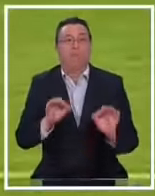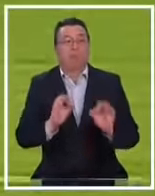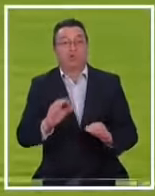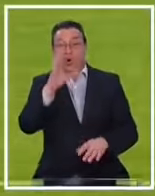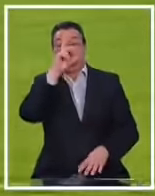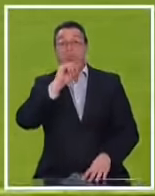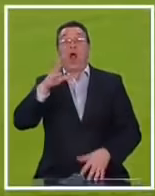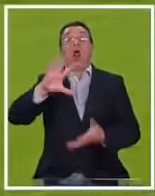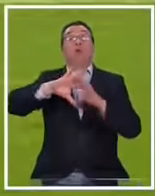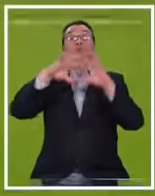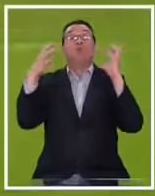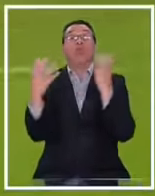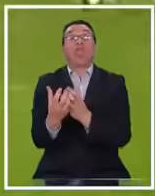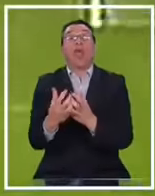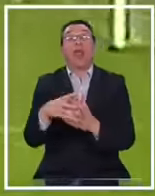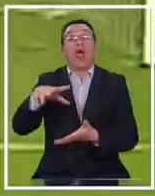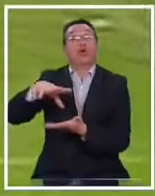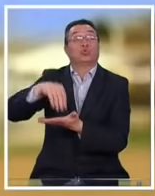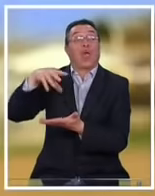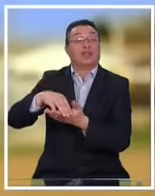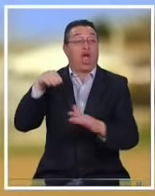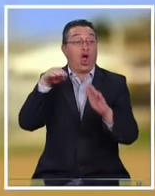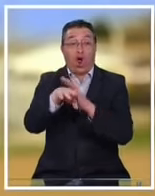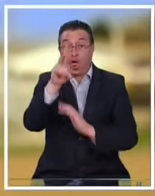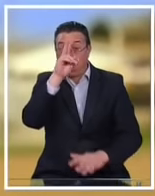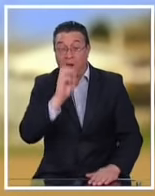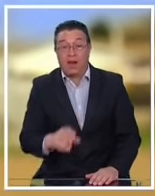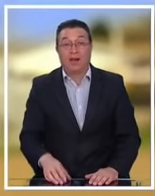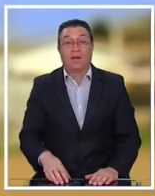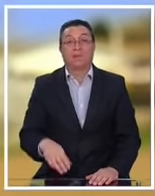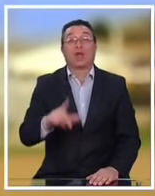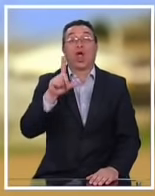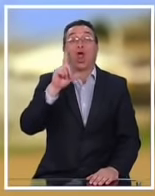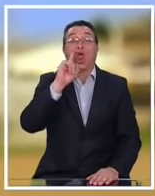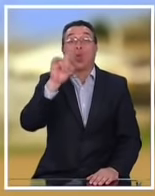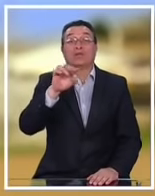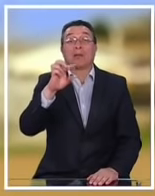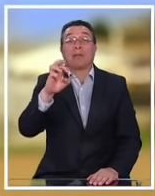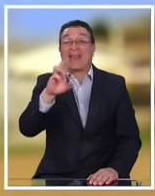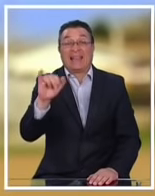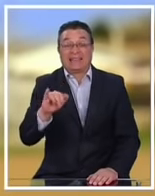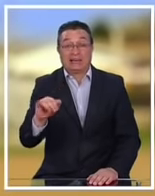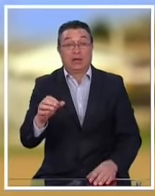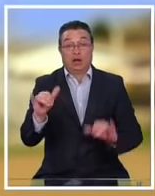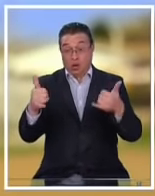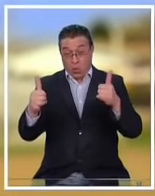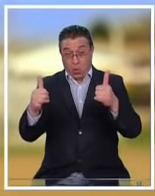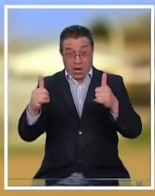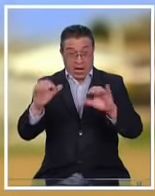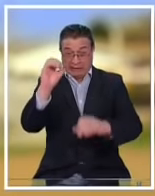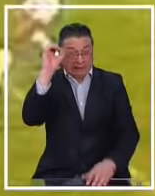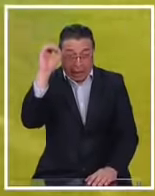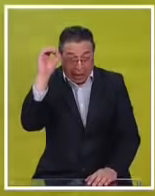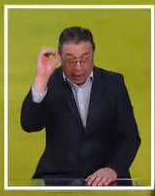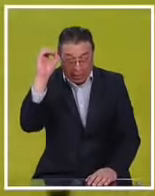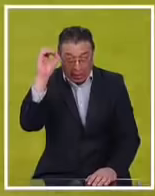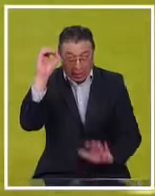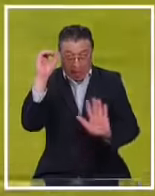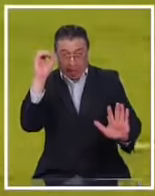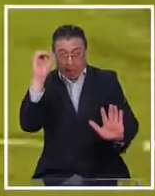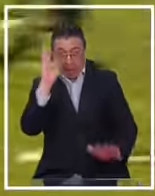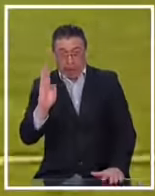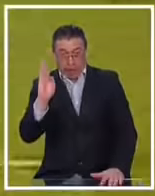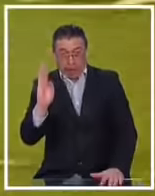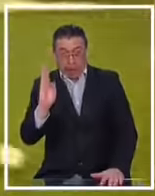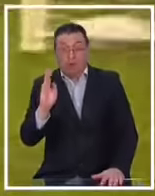de Suecia, Pelé. Es un gol igual, ahí está. Lucho Pérez no jugó ningún partido de esa Copa Libertadores y cuando le tocó